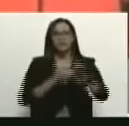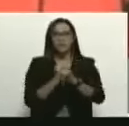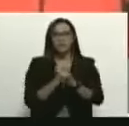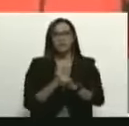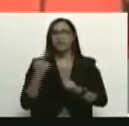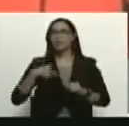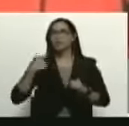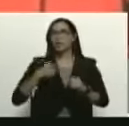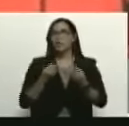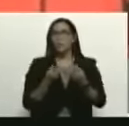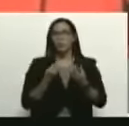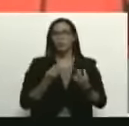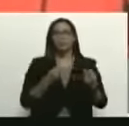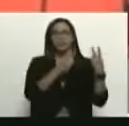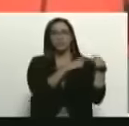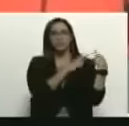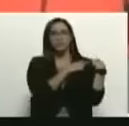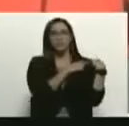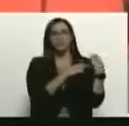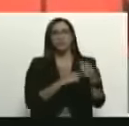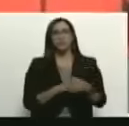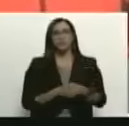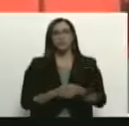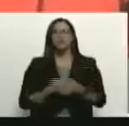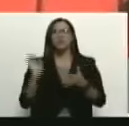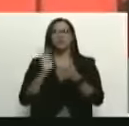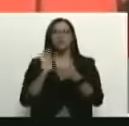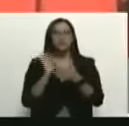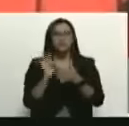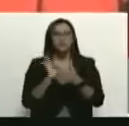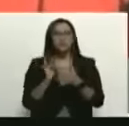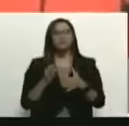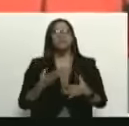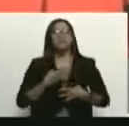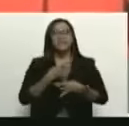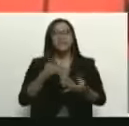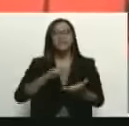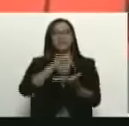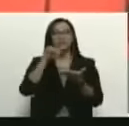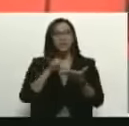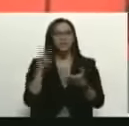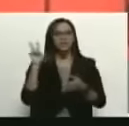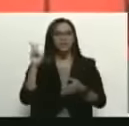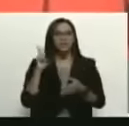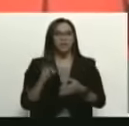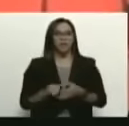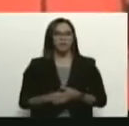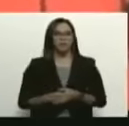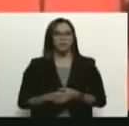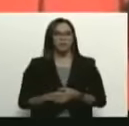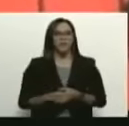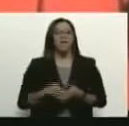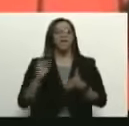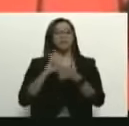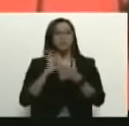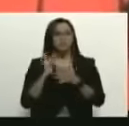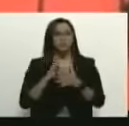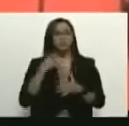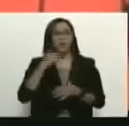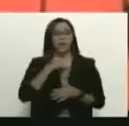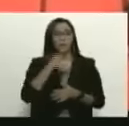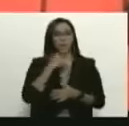manejamos con mucha responsabilidad y en función del interés nacional venezolano, y en función de la